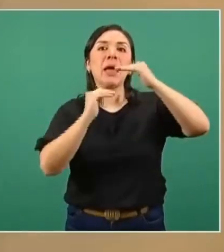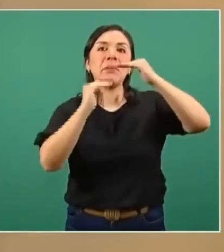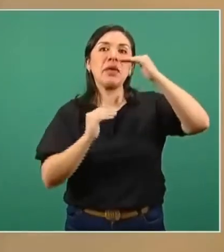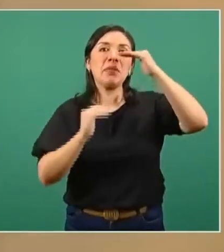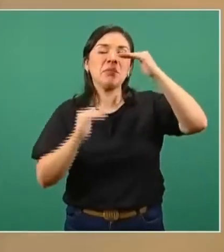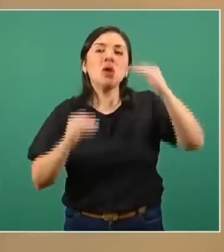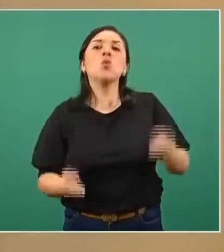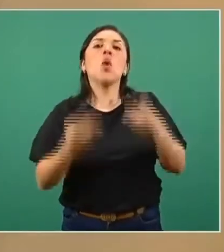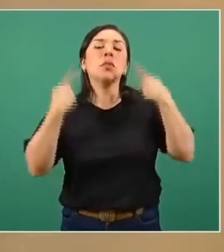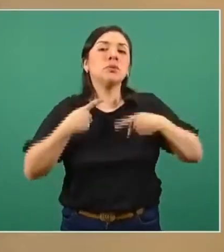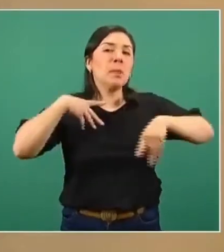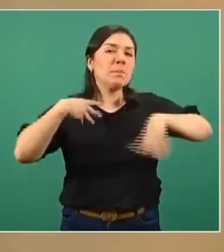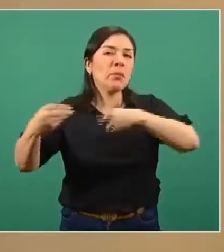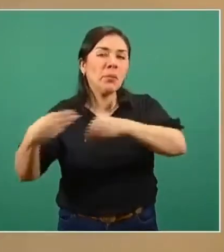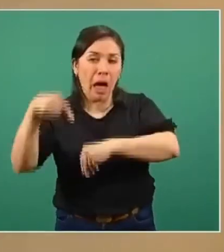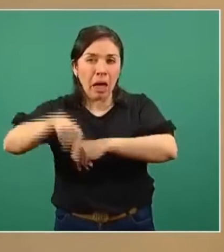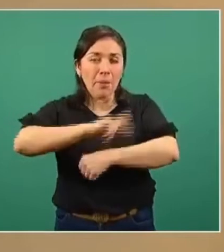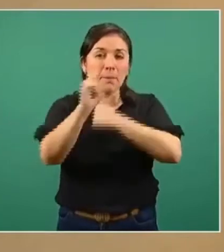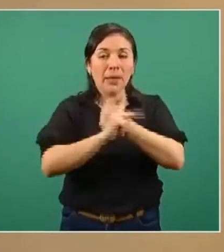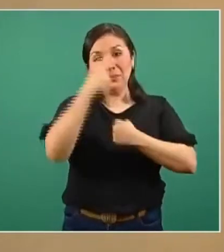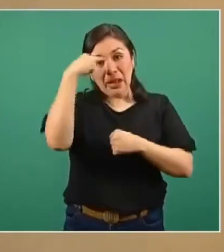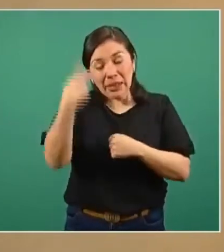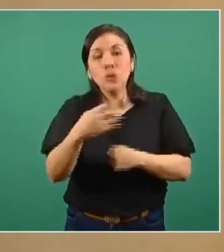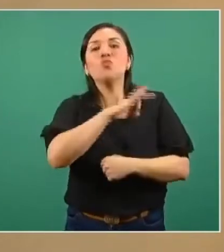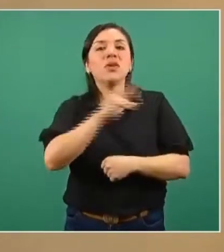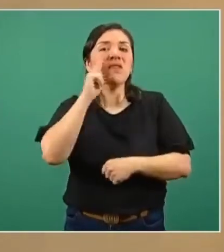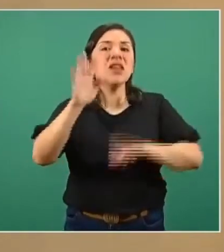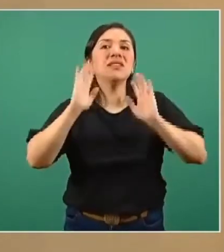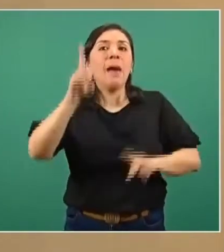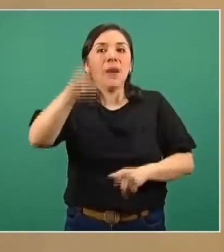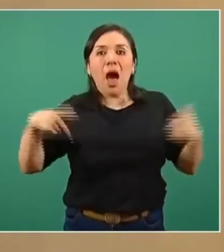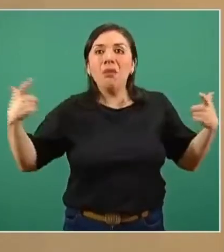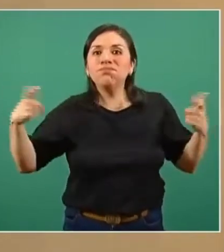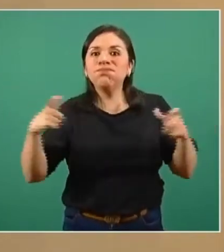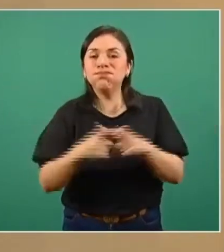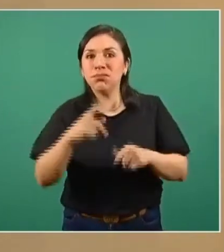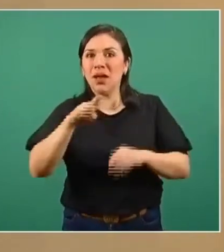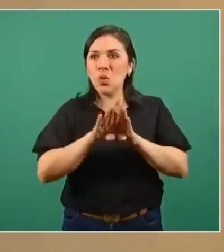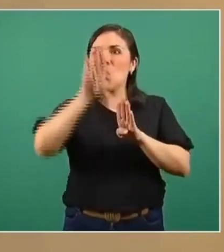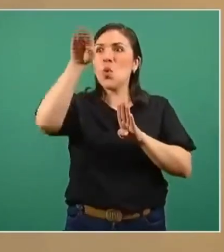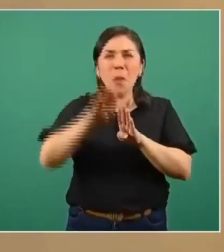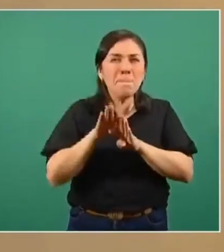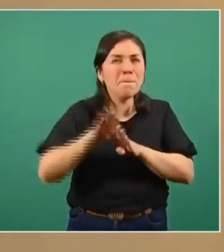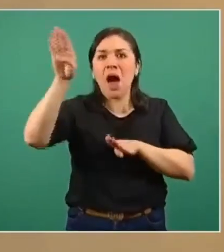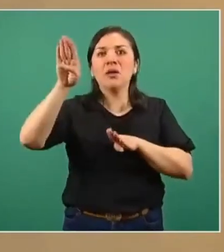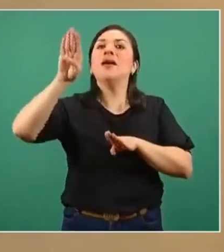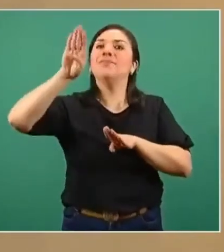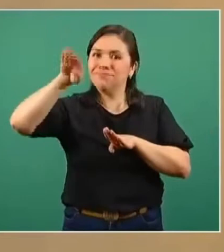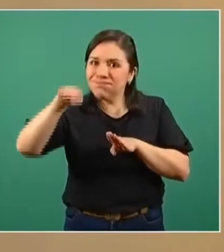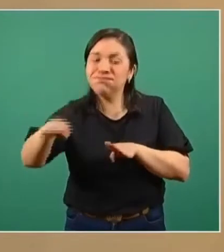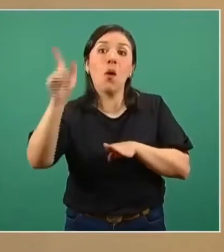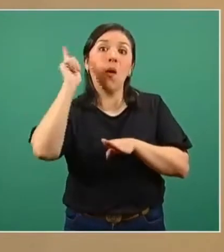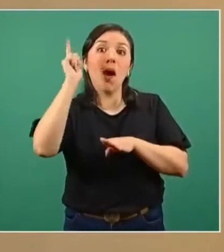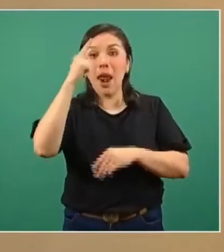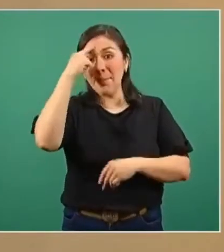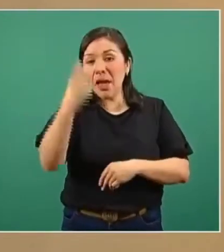el número de contagios en nuestro país para poder ver un descenso en la curva epidémica y un descenso en